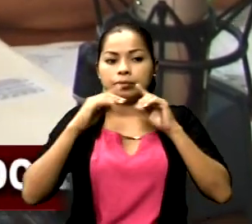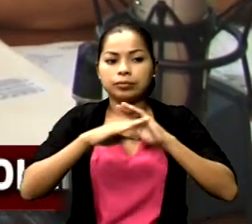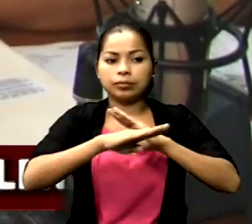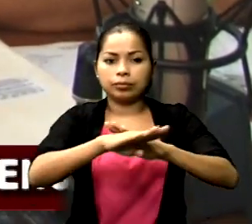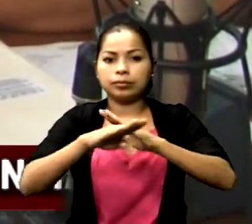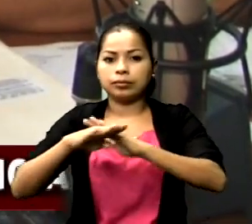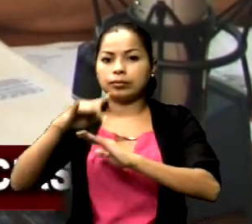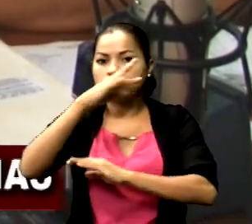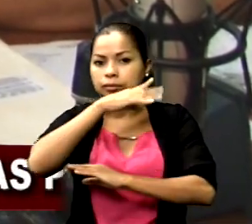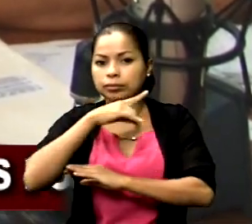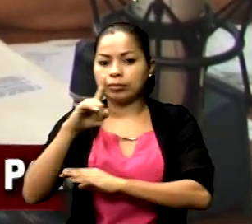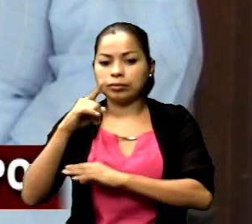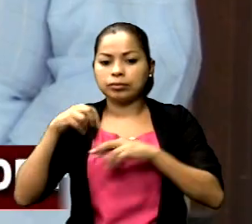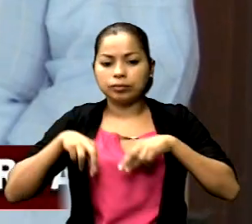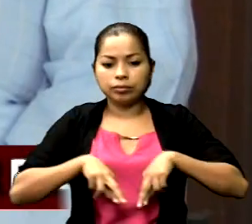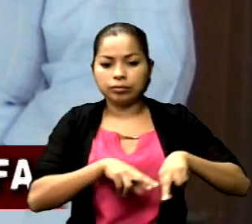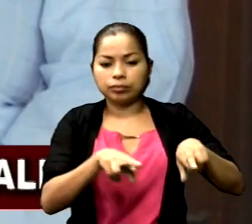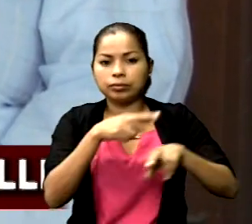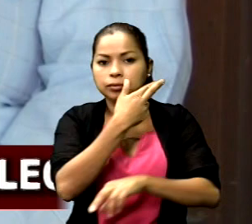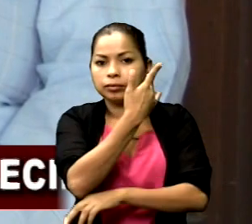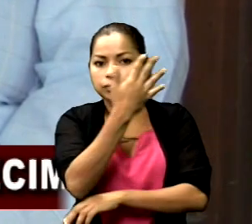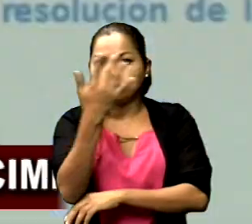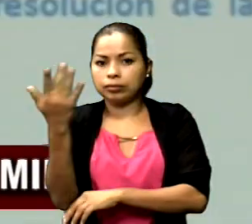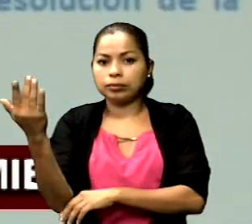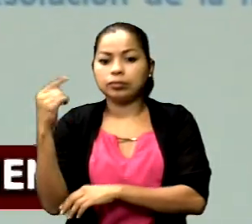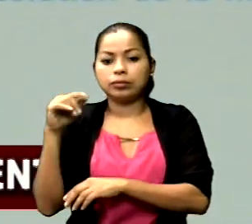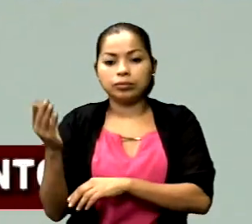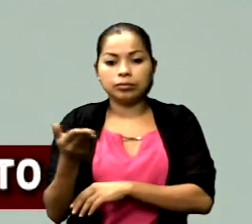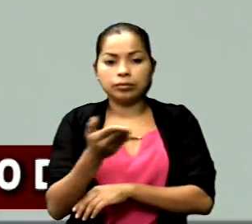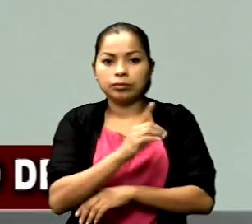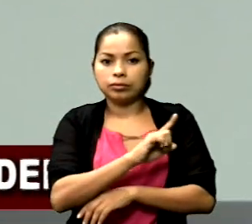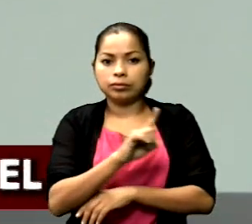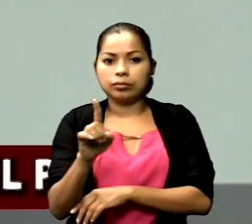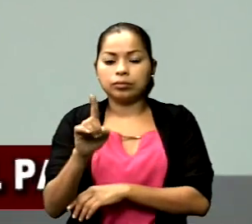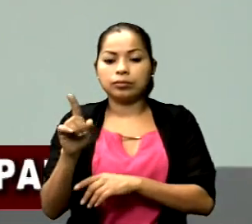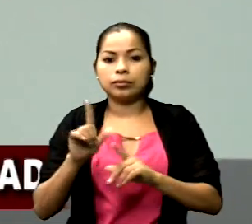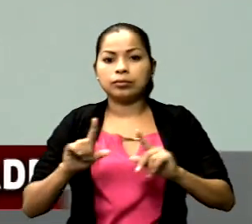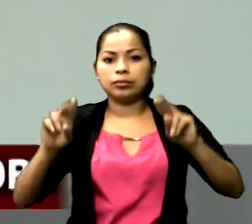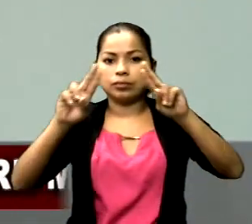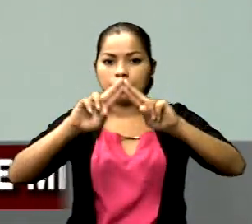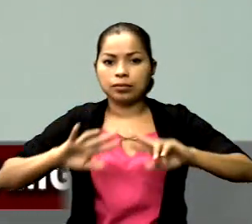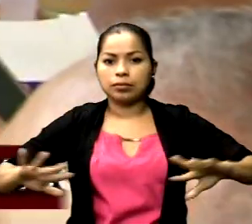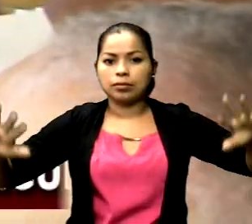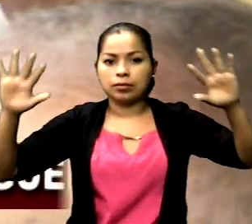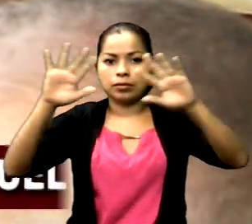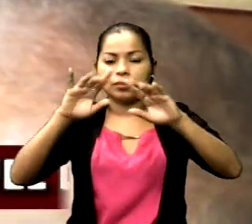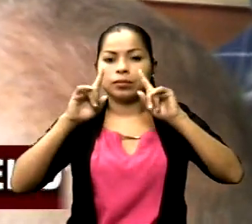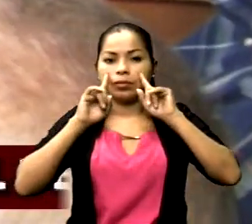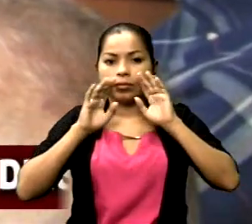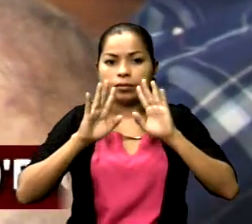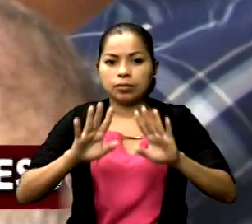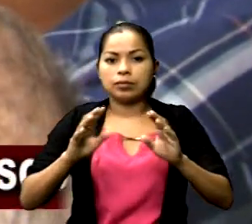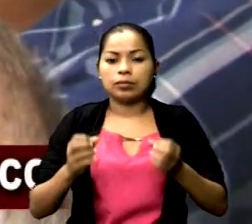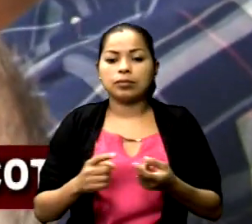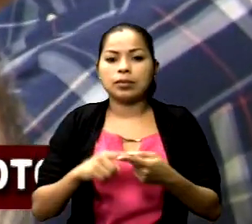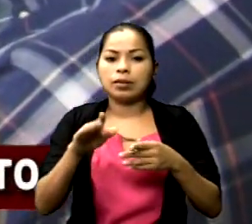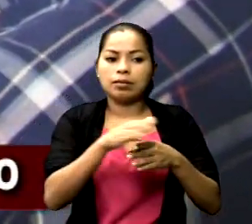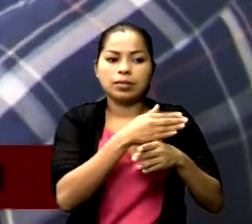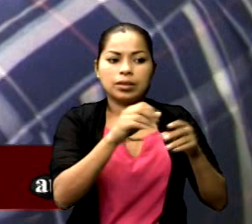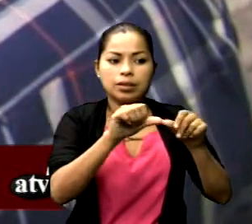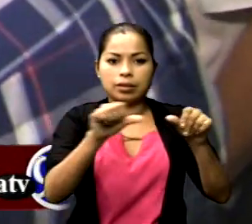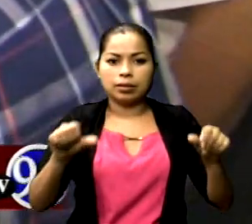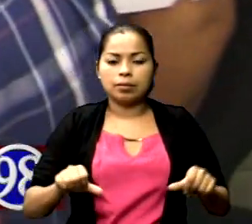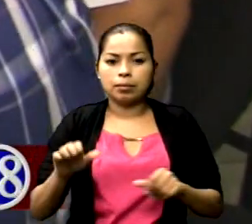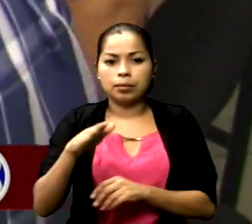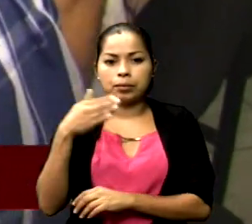la contaminación ambiental, la conservación y protección de los ecosistemas naturales, la protección de la biodiversidad,